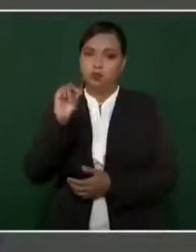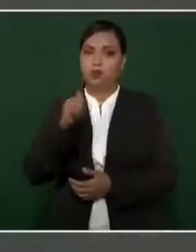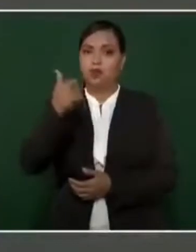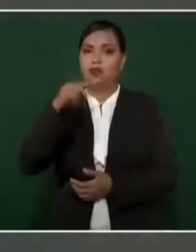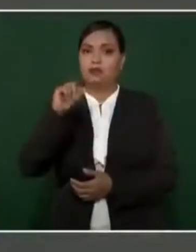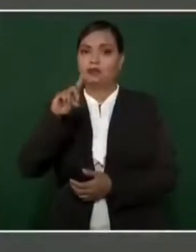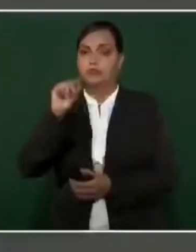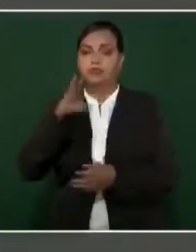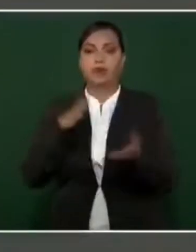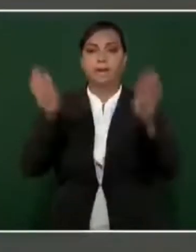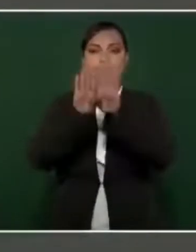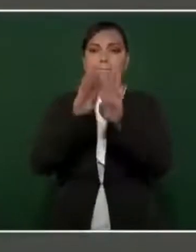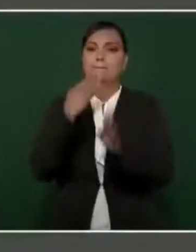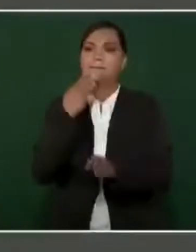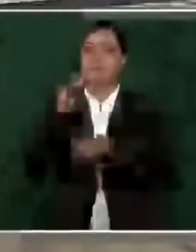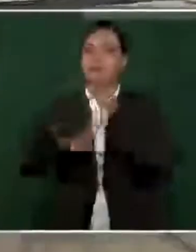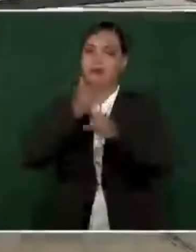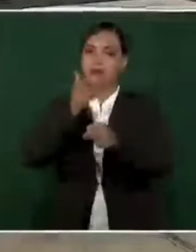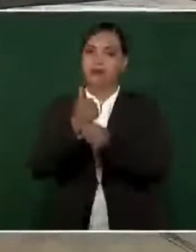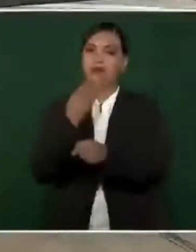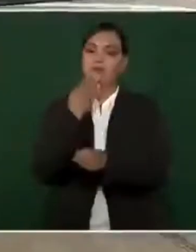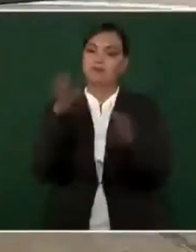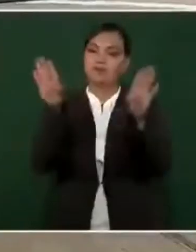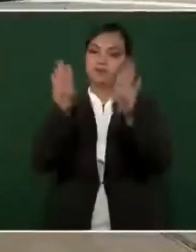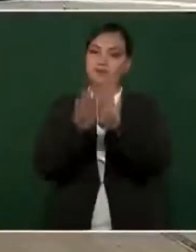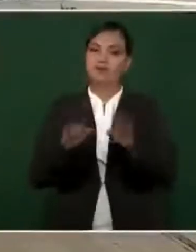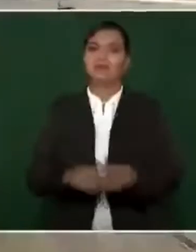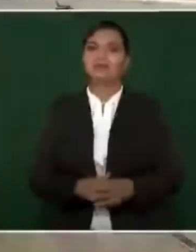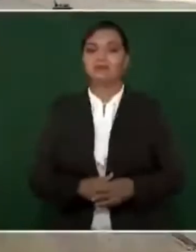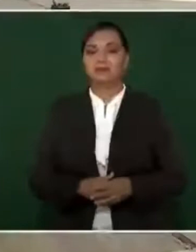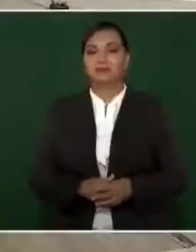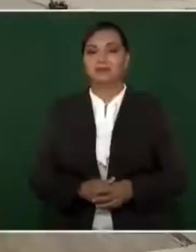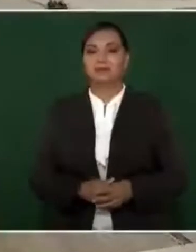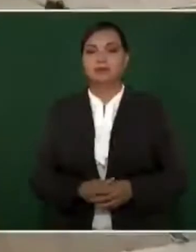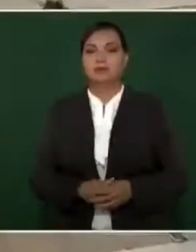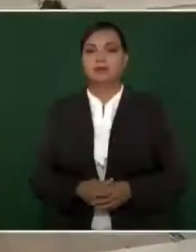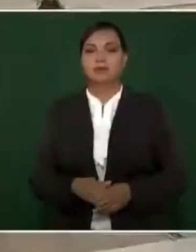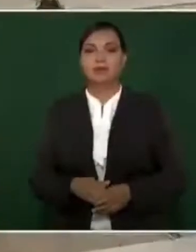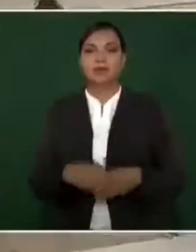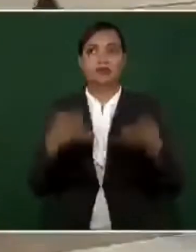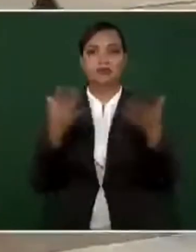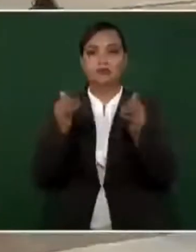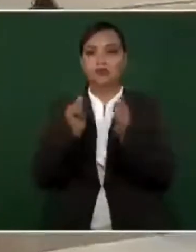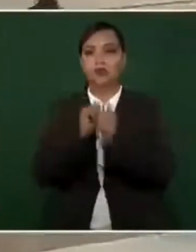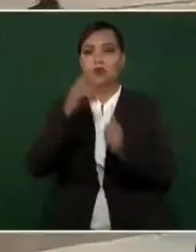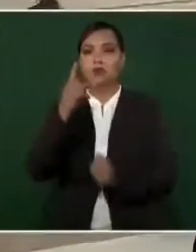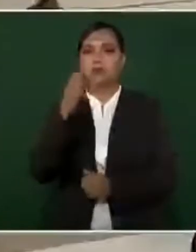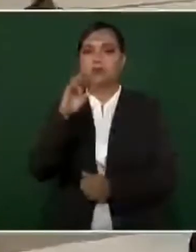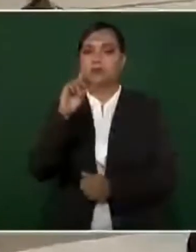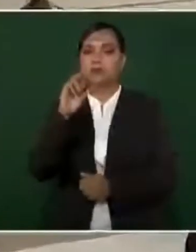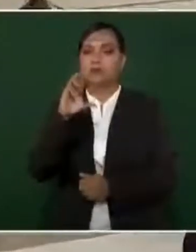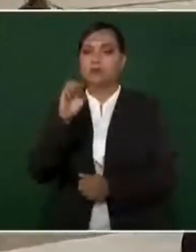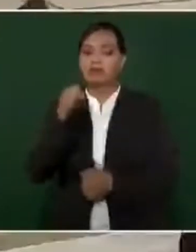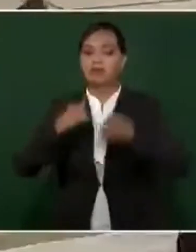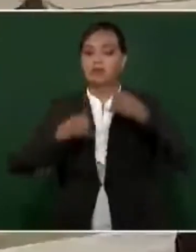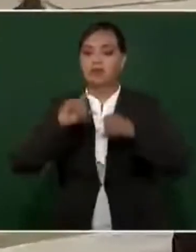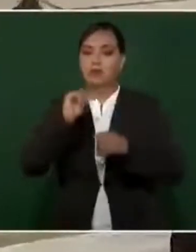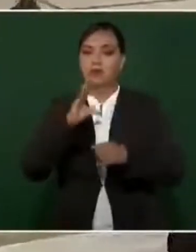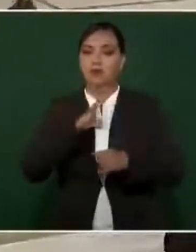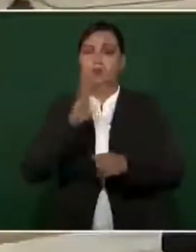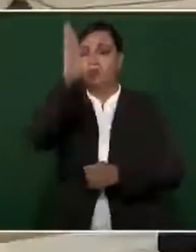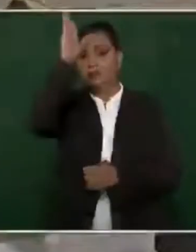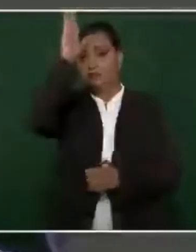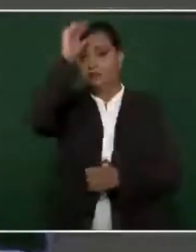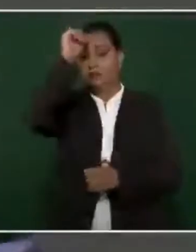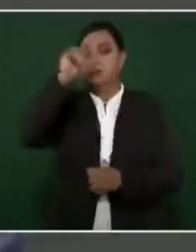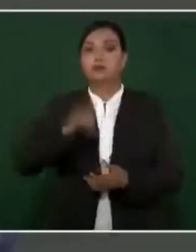año. ¿Qué hacer con los procuradores? Bueno, cuando se aprobaron estas leyes,